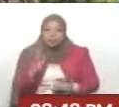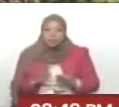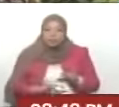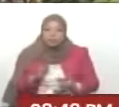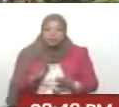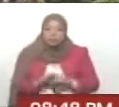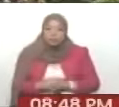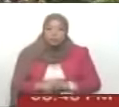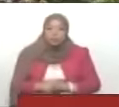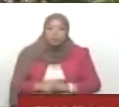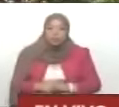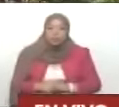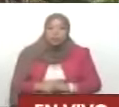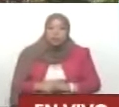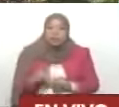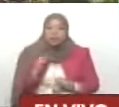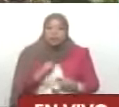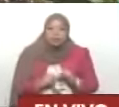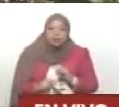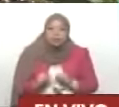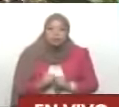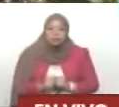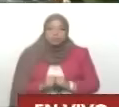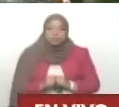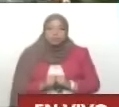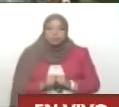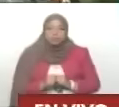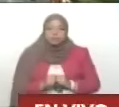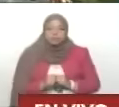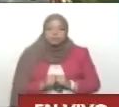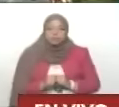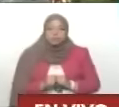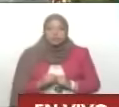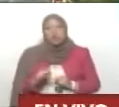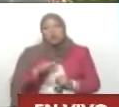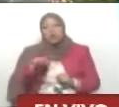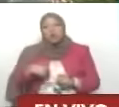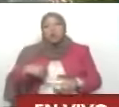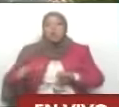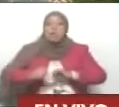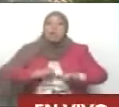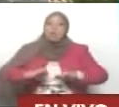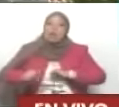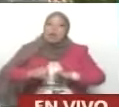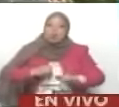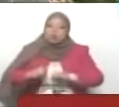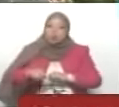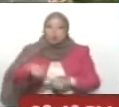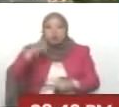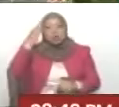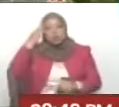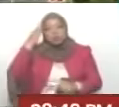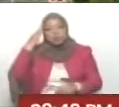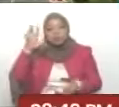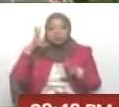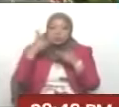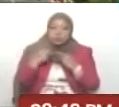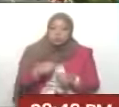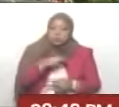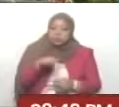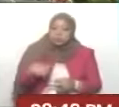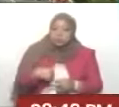sí, salsa. Nosotros hicimos la movilización y usted decía que no sabía cuántas